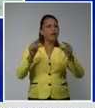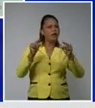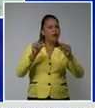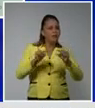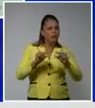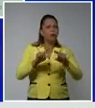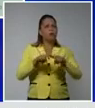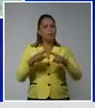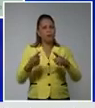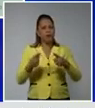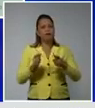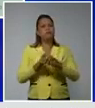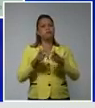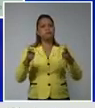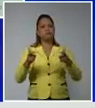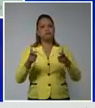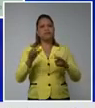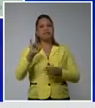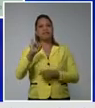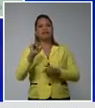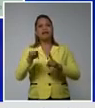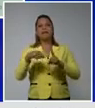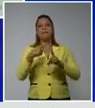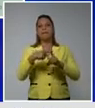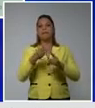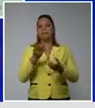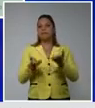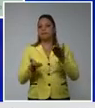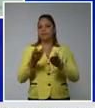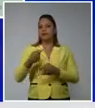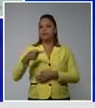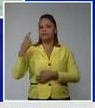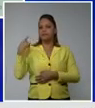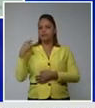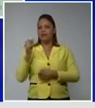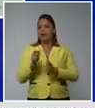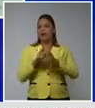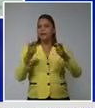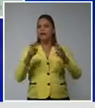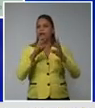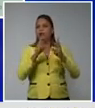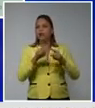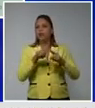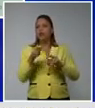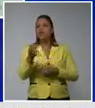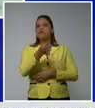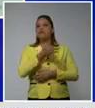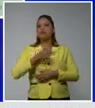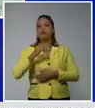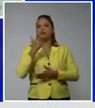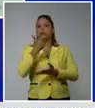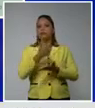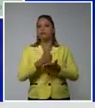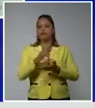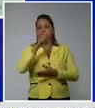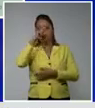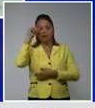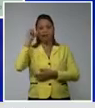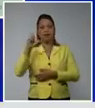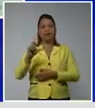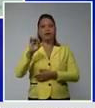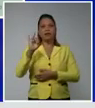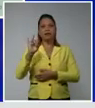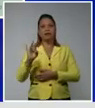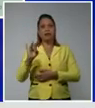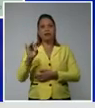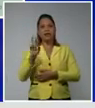incrementa. 6 más. El mayor número en el municipio Santa Clara, 7. Ranchuelo,